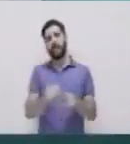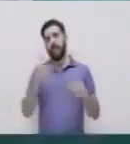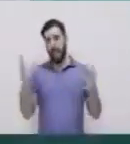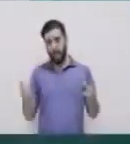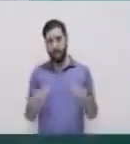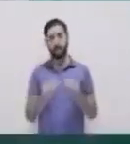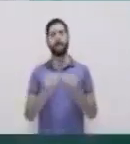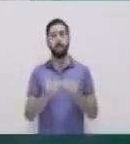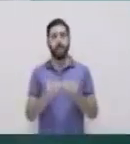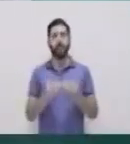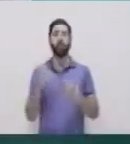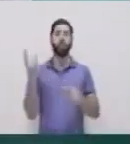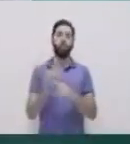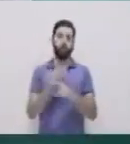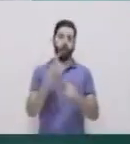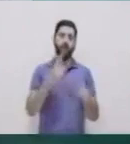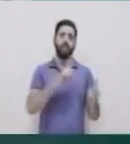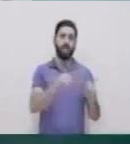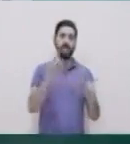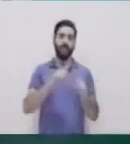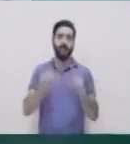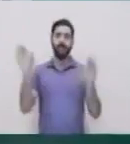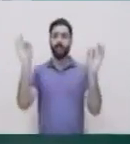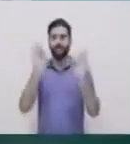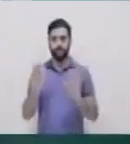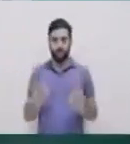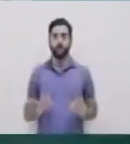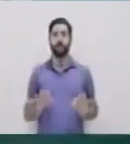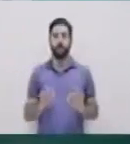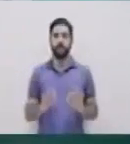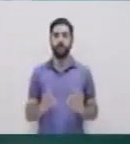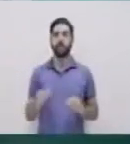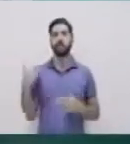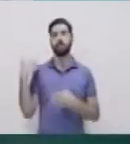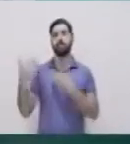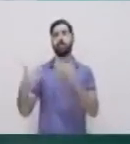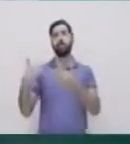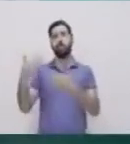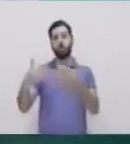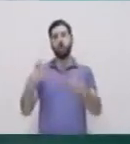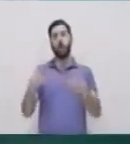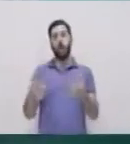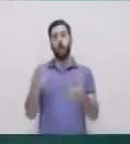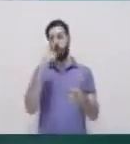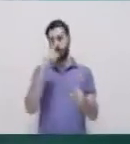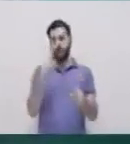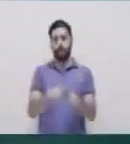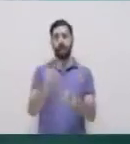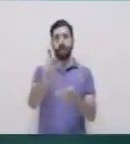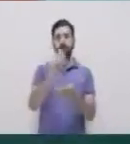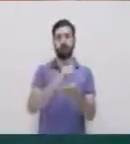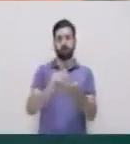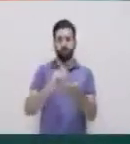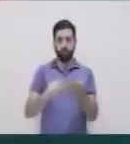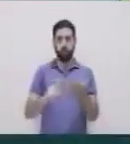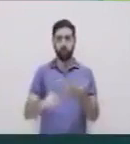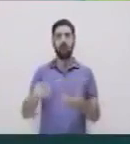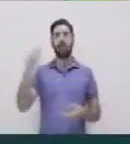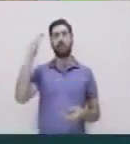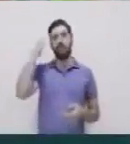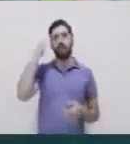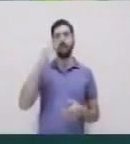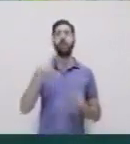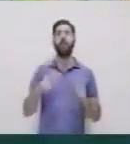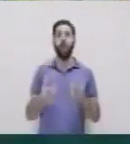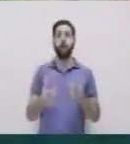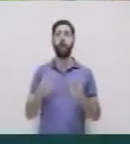de ella, utilizando los diferentes signos y símbolos, y asimismo se desarrolla el lenguaje oral y escrito. Conocer cuáles son los